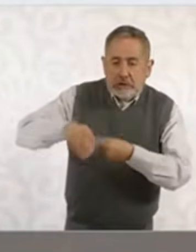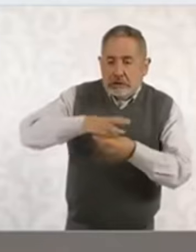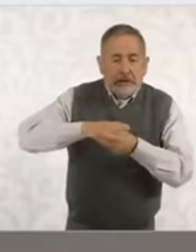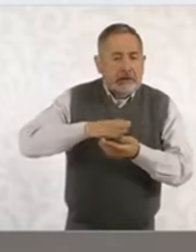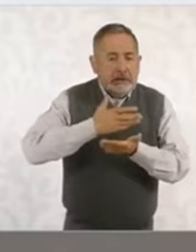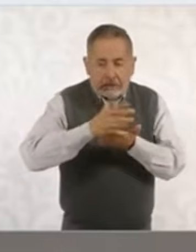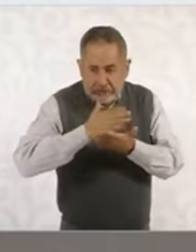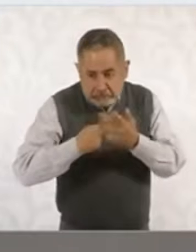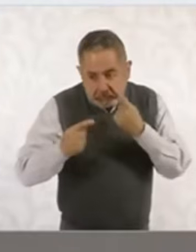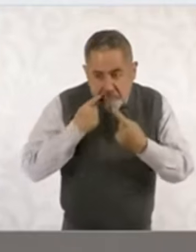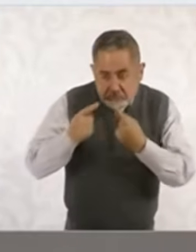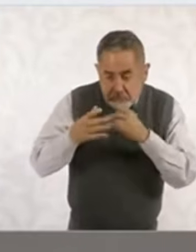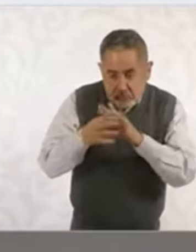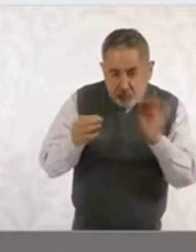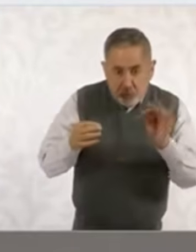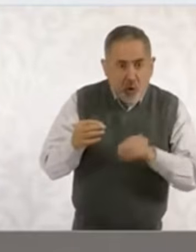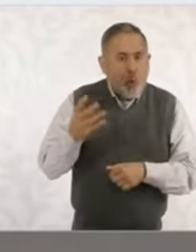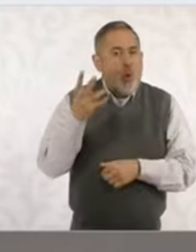saneados estos